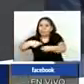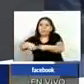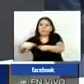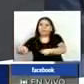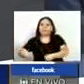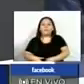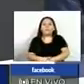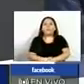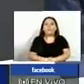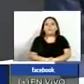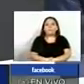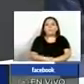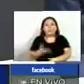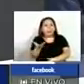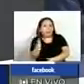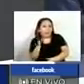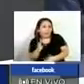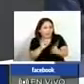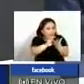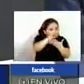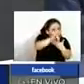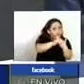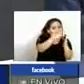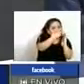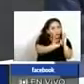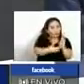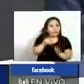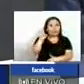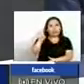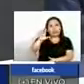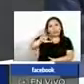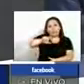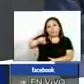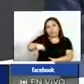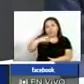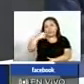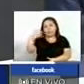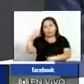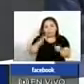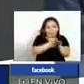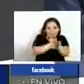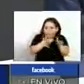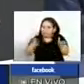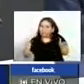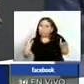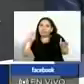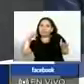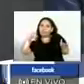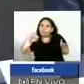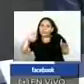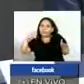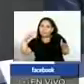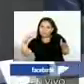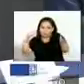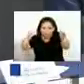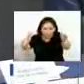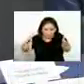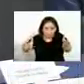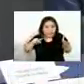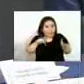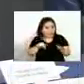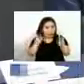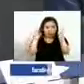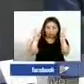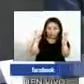entre 15.000 y 20.000 de acá al mes de diciembre. No es precisamente como un único punto